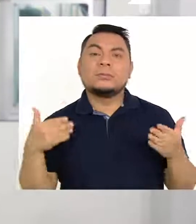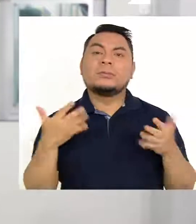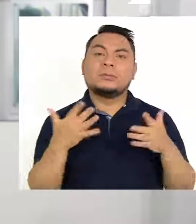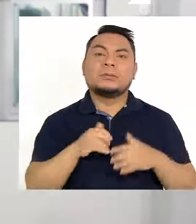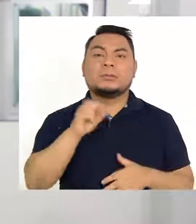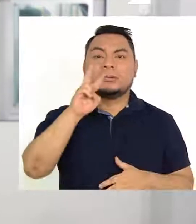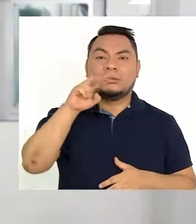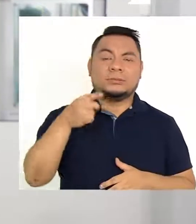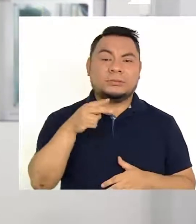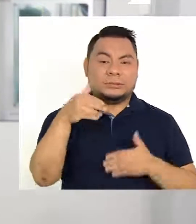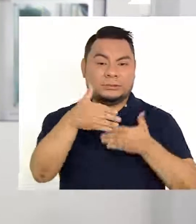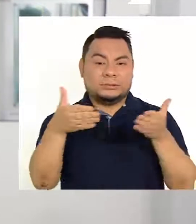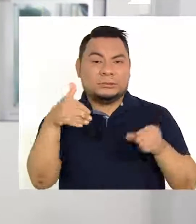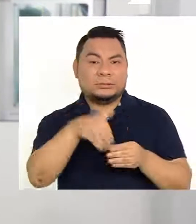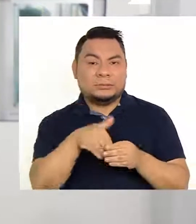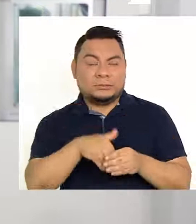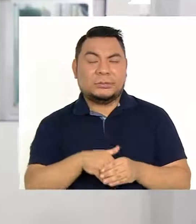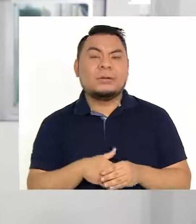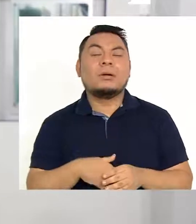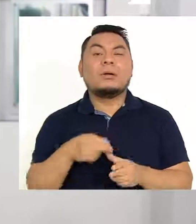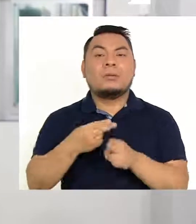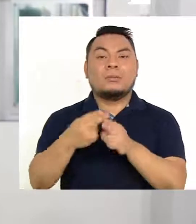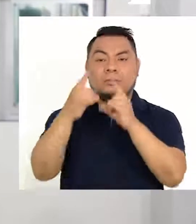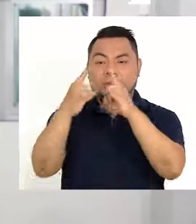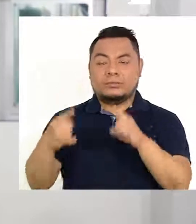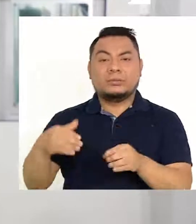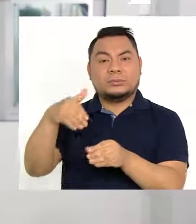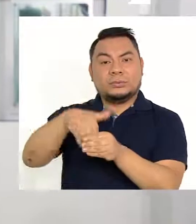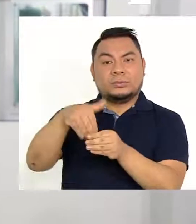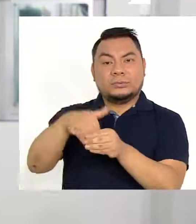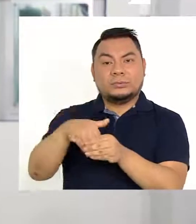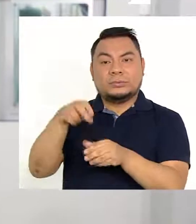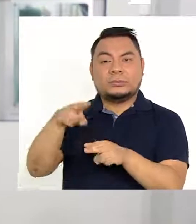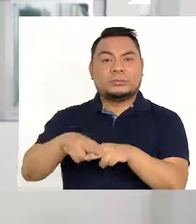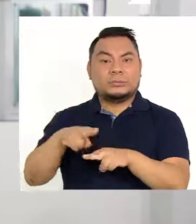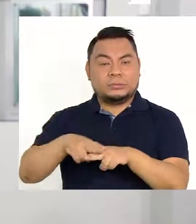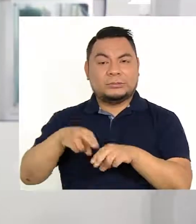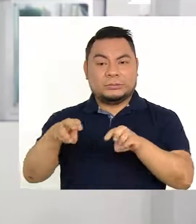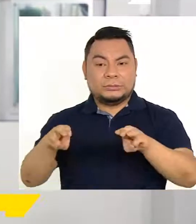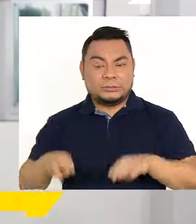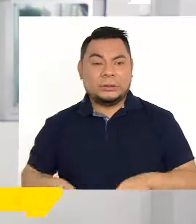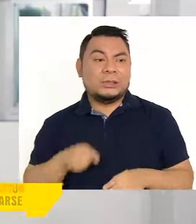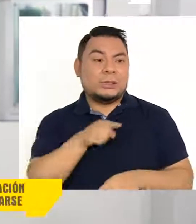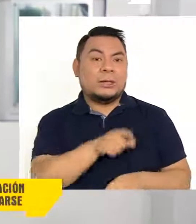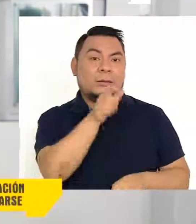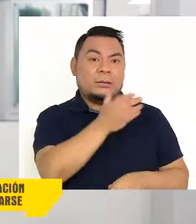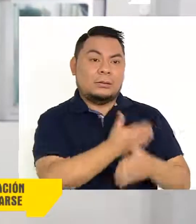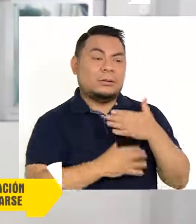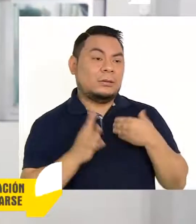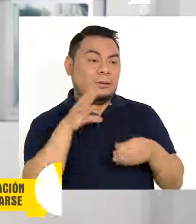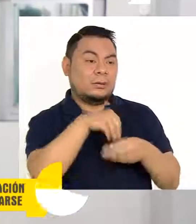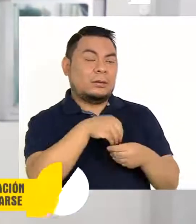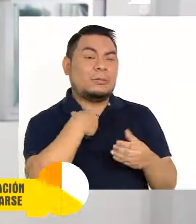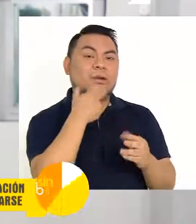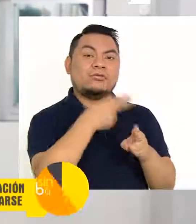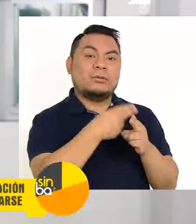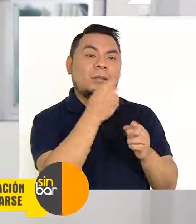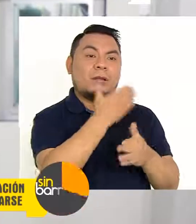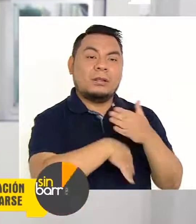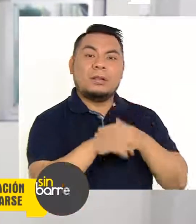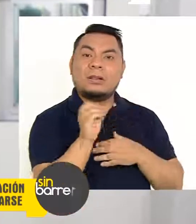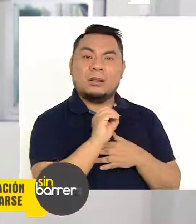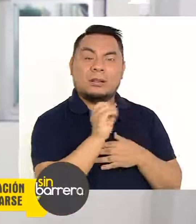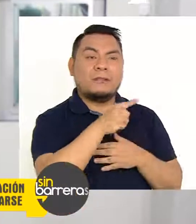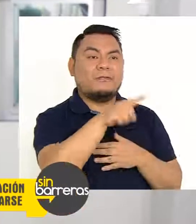los cerca de 12.000 centros de sufragio módulos temporales de votación para las personas que no pudieron empadronarse de manera